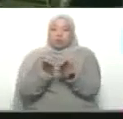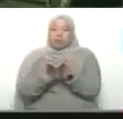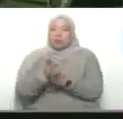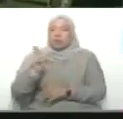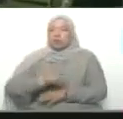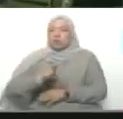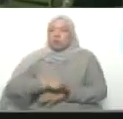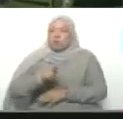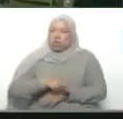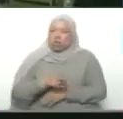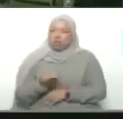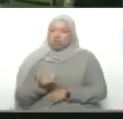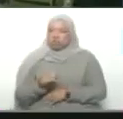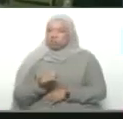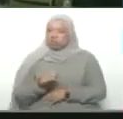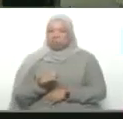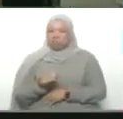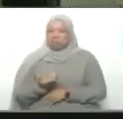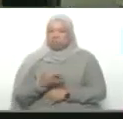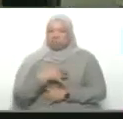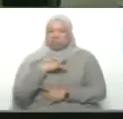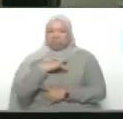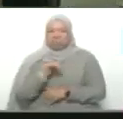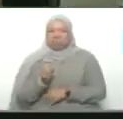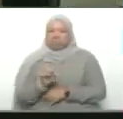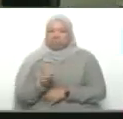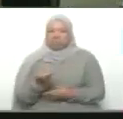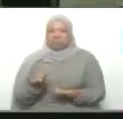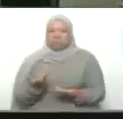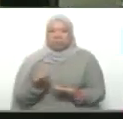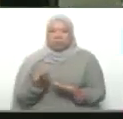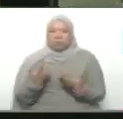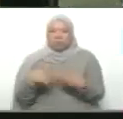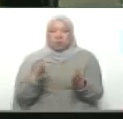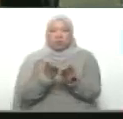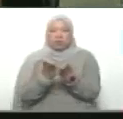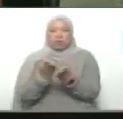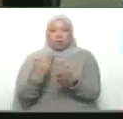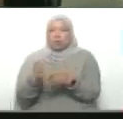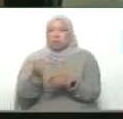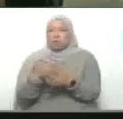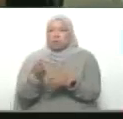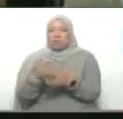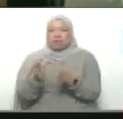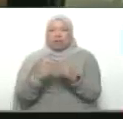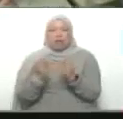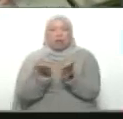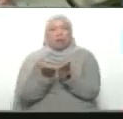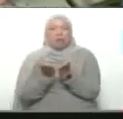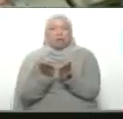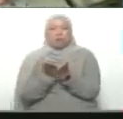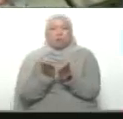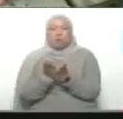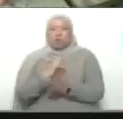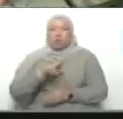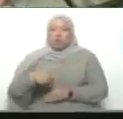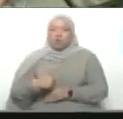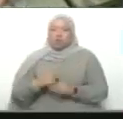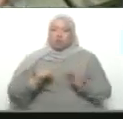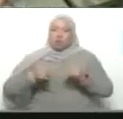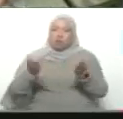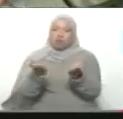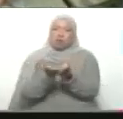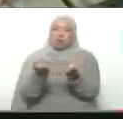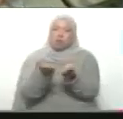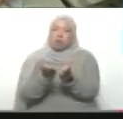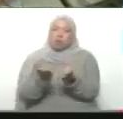Eso no existía. Es más, empezaba clase y era clandestino, no importaba para nada. Para nosotros el inicio de